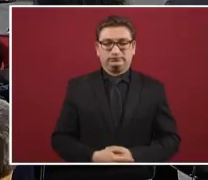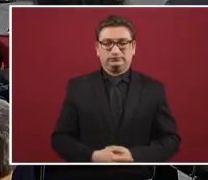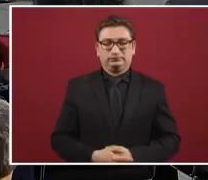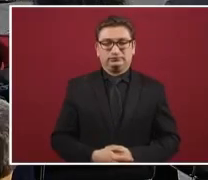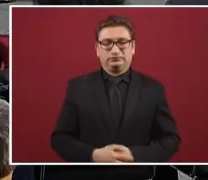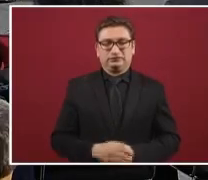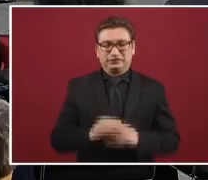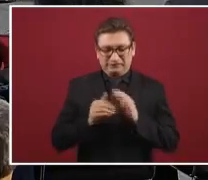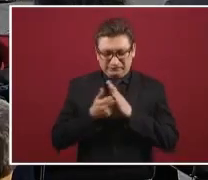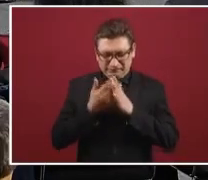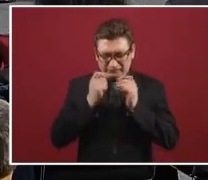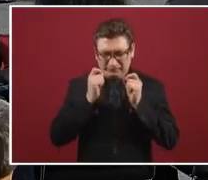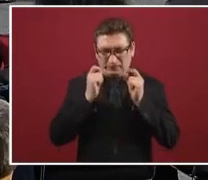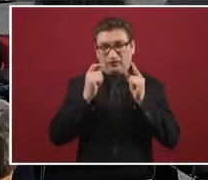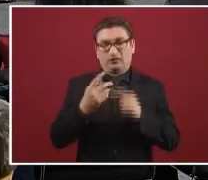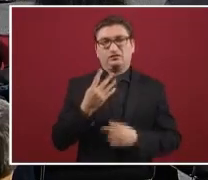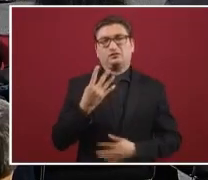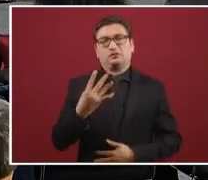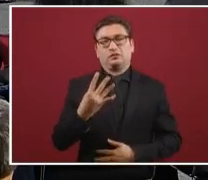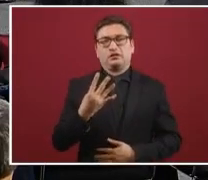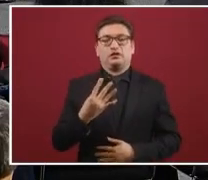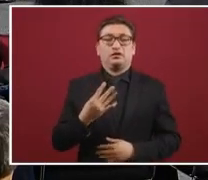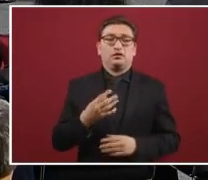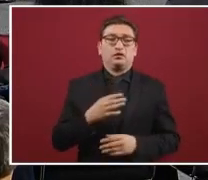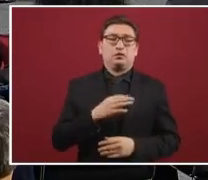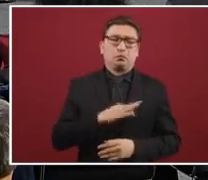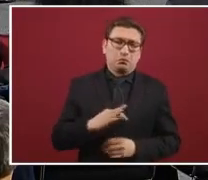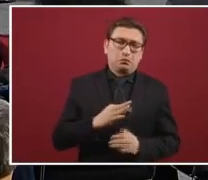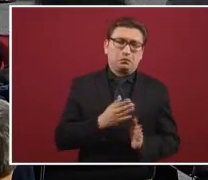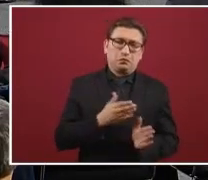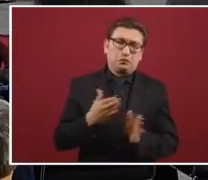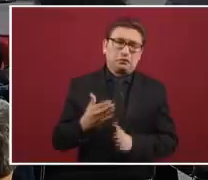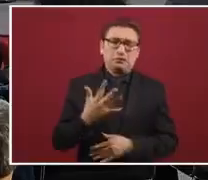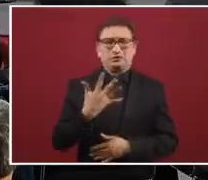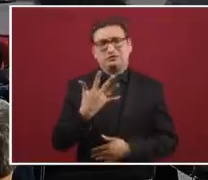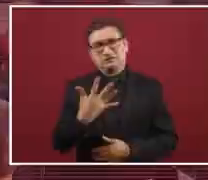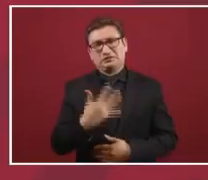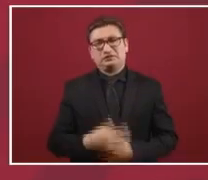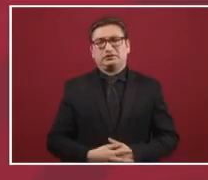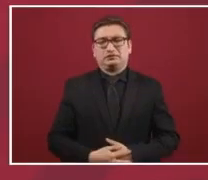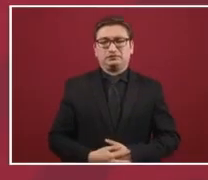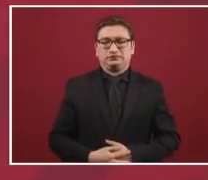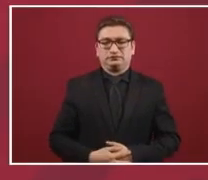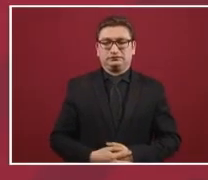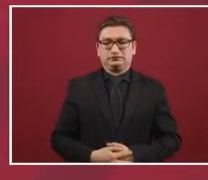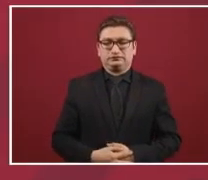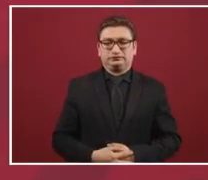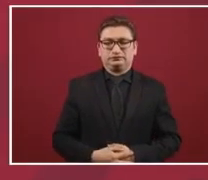las 4 de la mañana, sino puede ser a las 5 de la mañana.